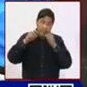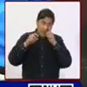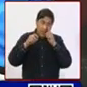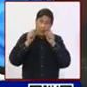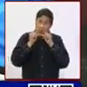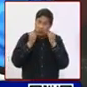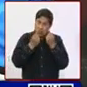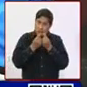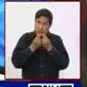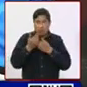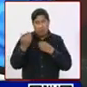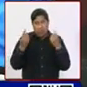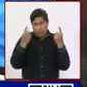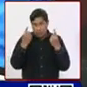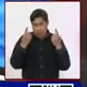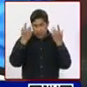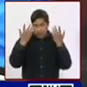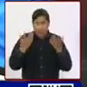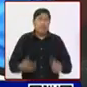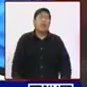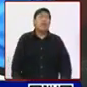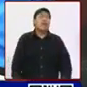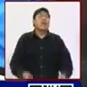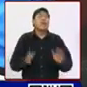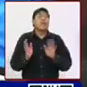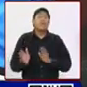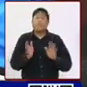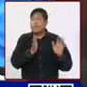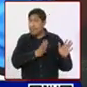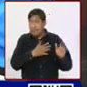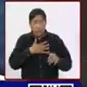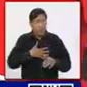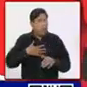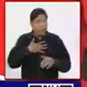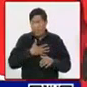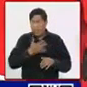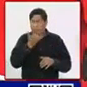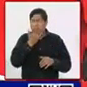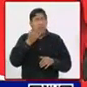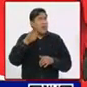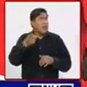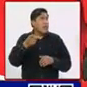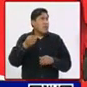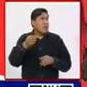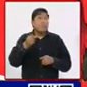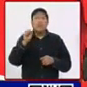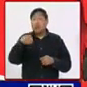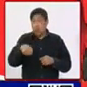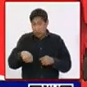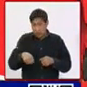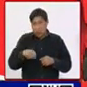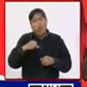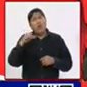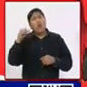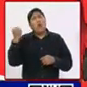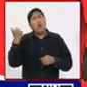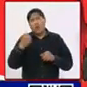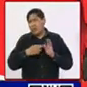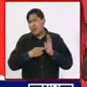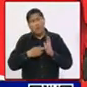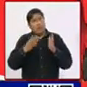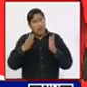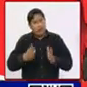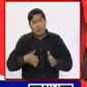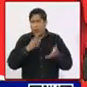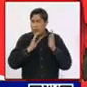grupos entre Guavirá y Oriente Petrolero. Vamos con el otro cuadro que tiene que ver con, sí, nuestros otros